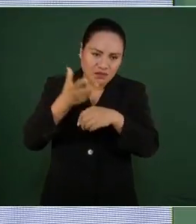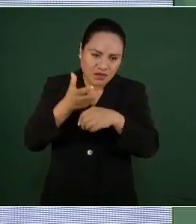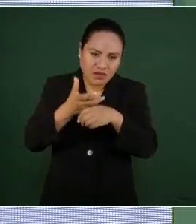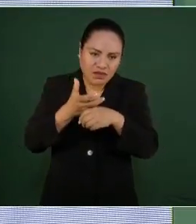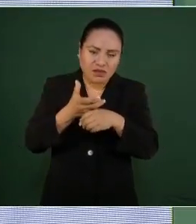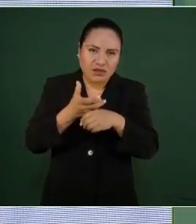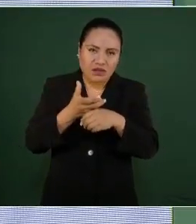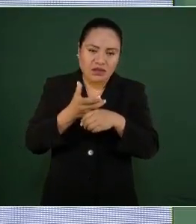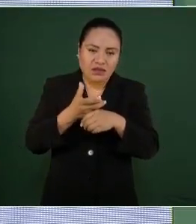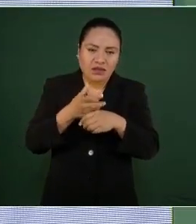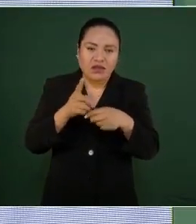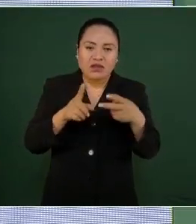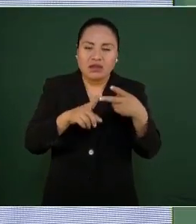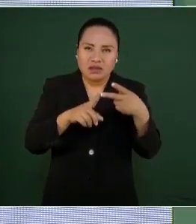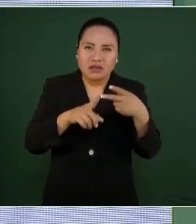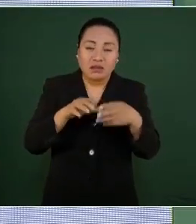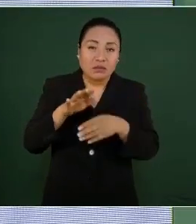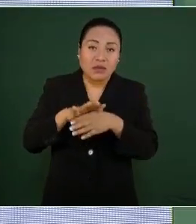Estados Unidos,